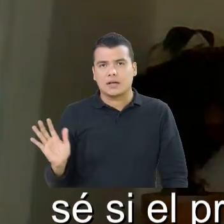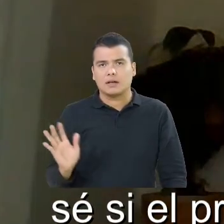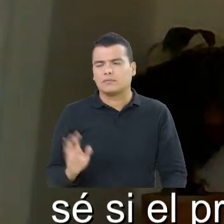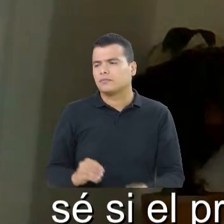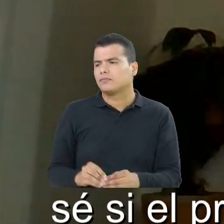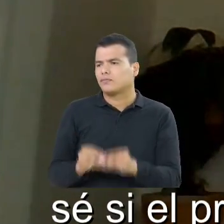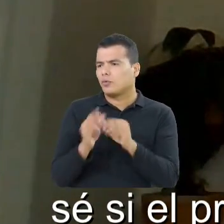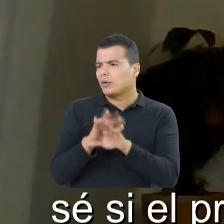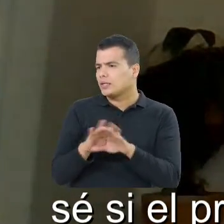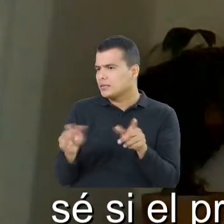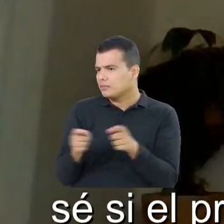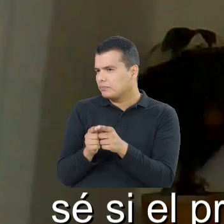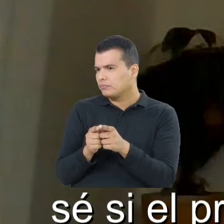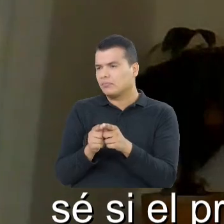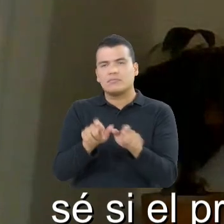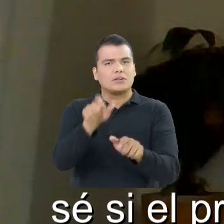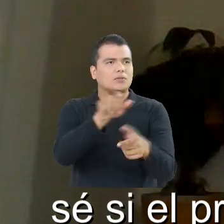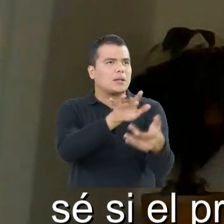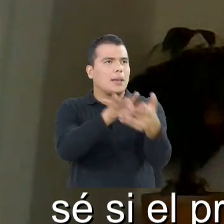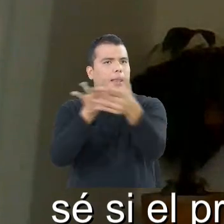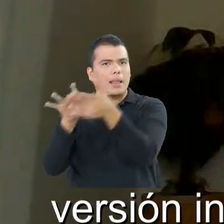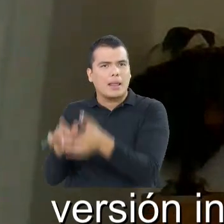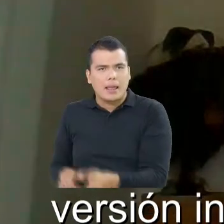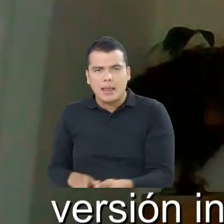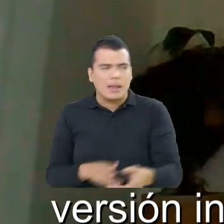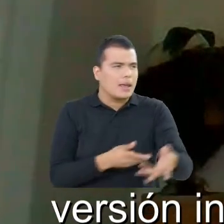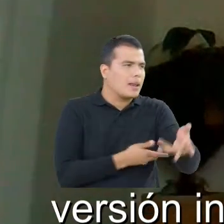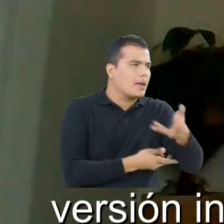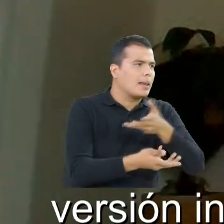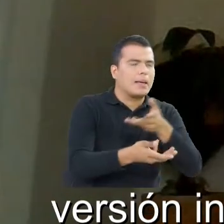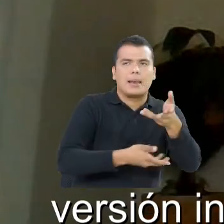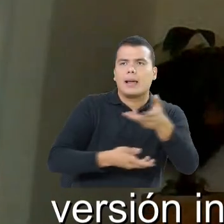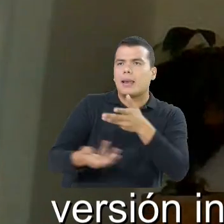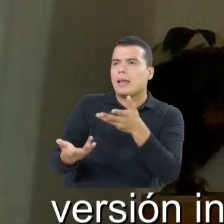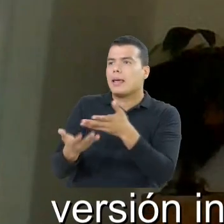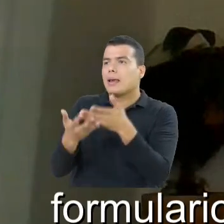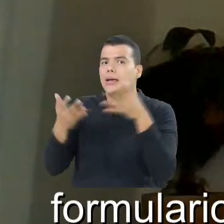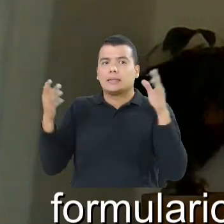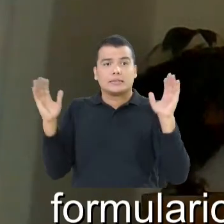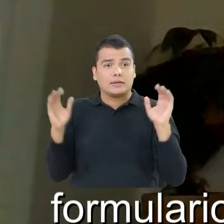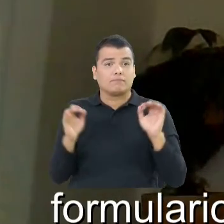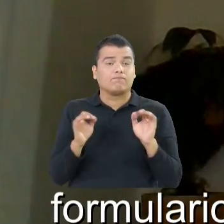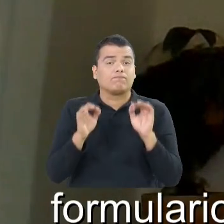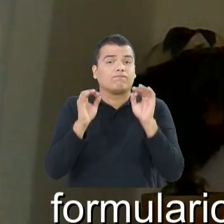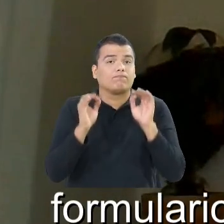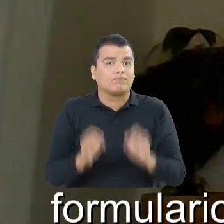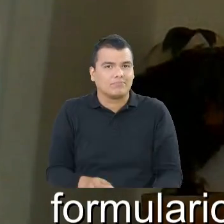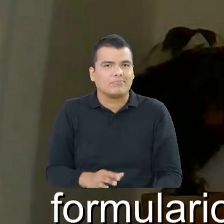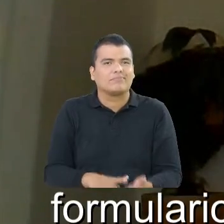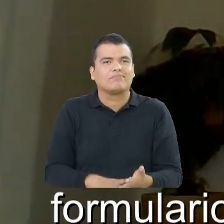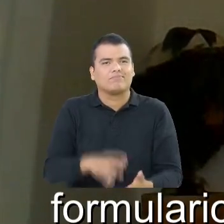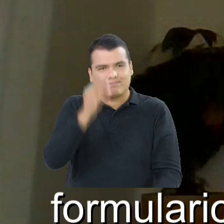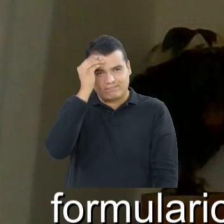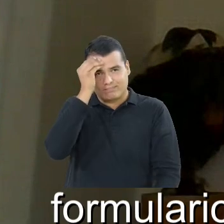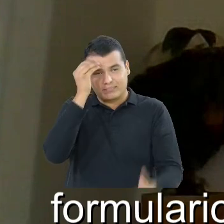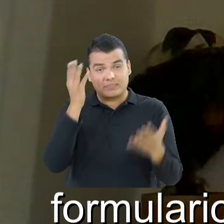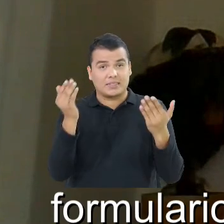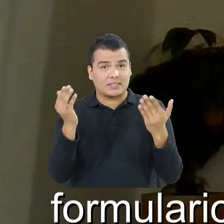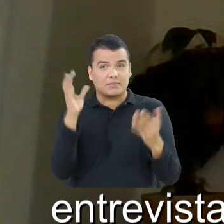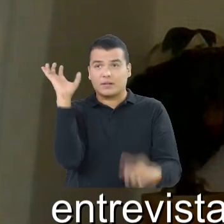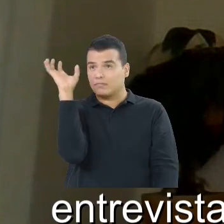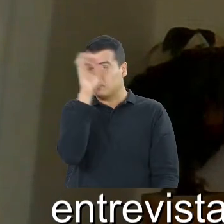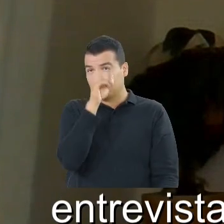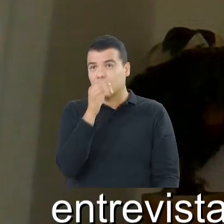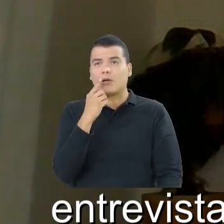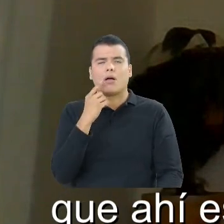formulario, hablen con la gente, hagan una entrevista, ejecuten, ejecuten, ejecuten. Que ahí es cuando más se aprende y además pueden identificar si hay una